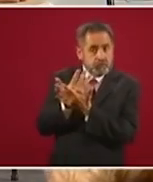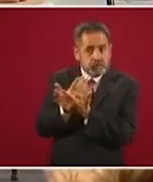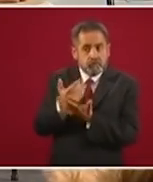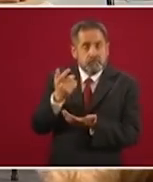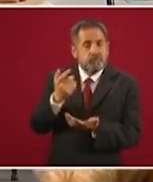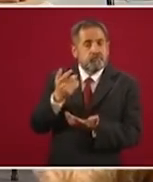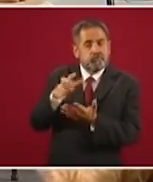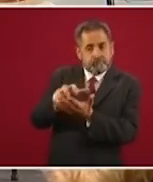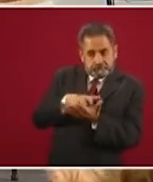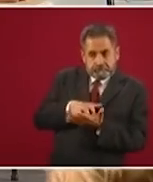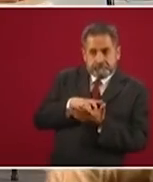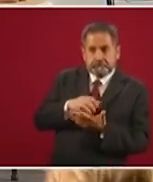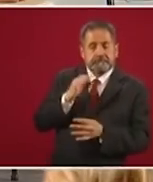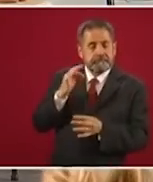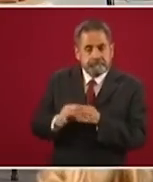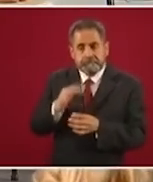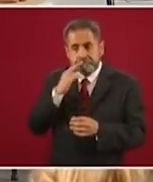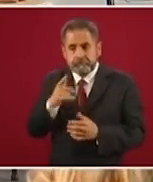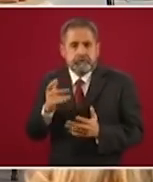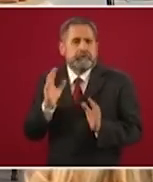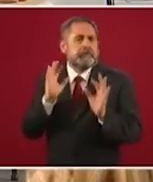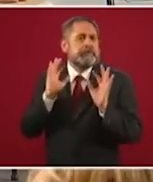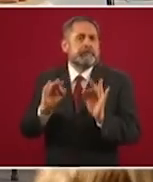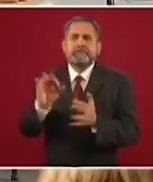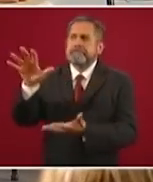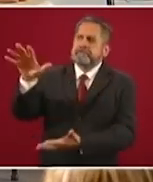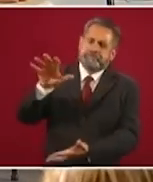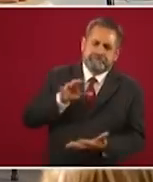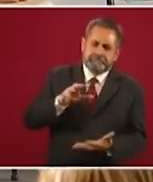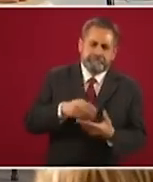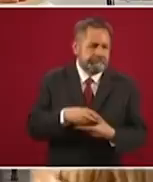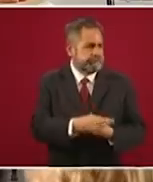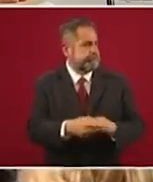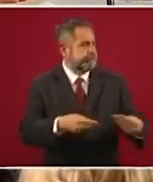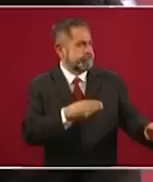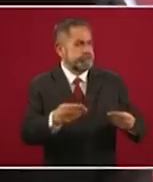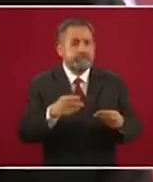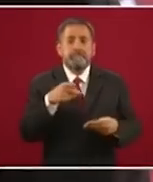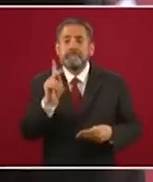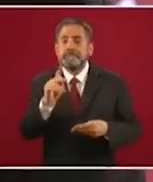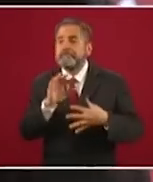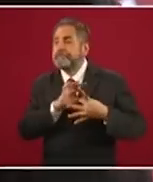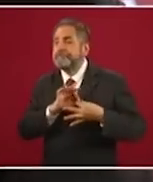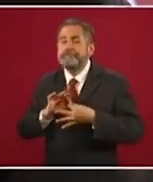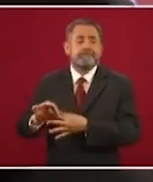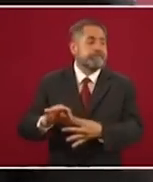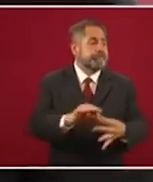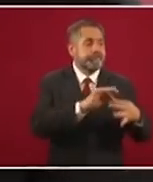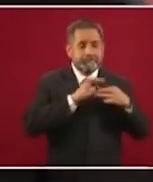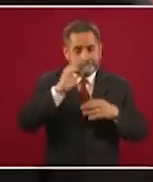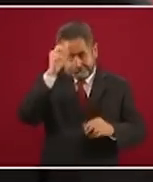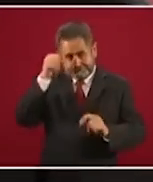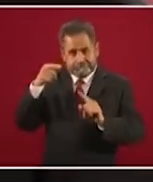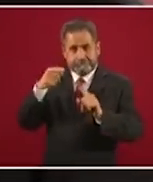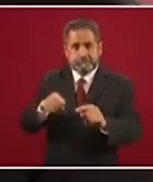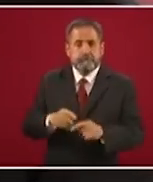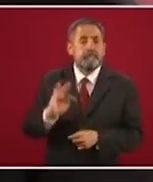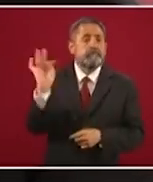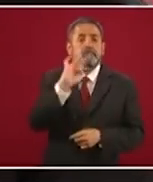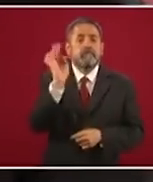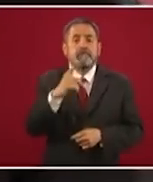se puede lograr cuando hay un esquema solidario, un esquema de confluencia. Si un estado queda